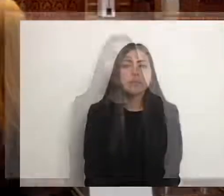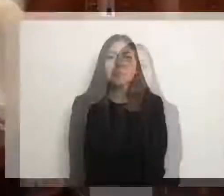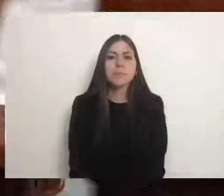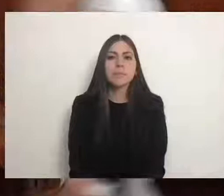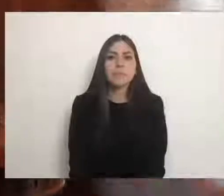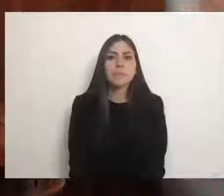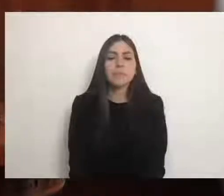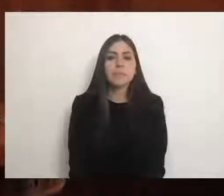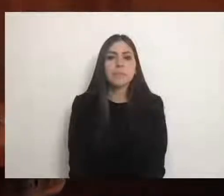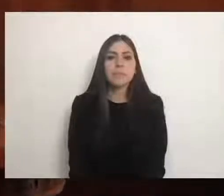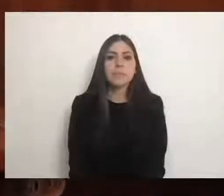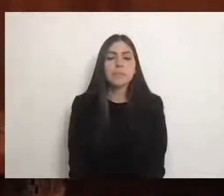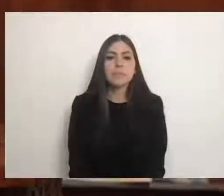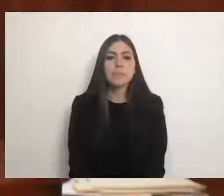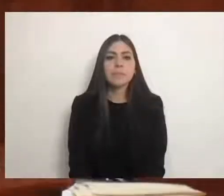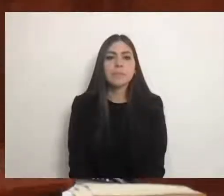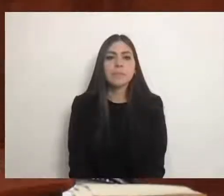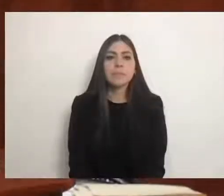Gracias.